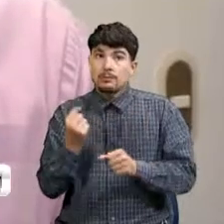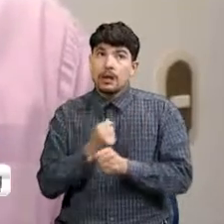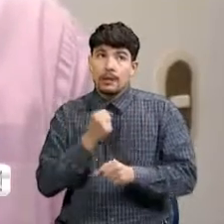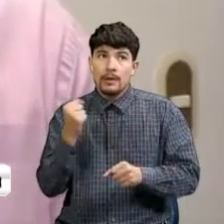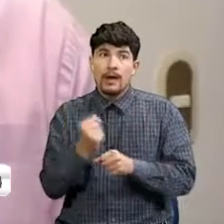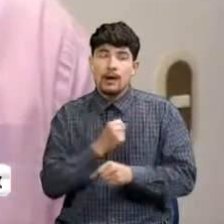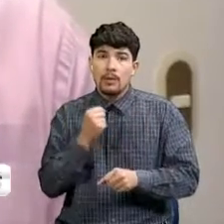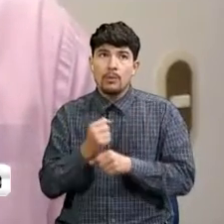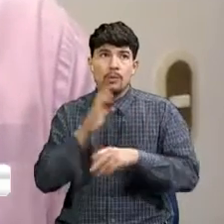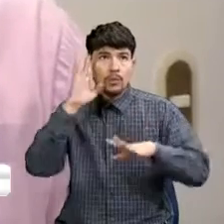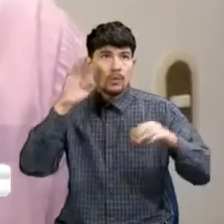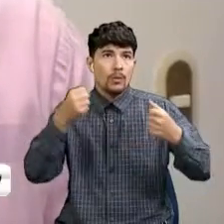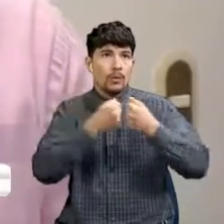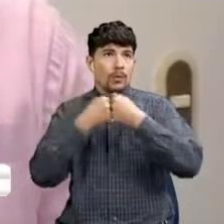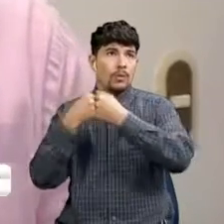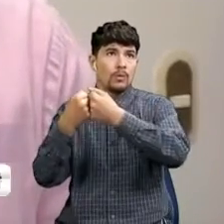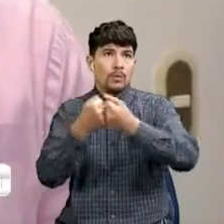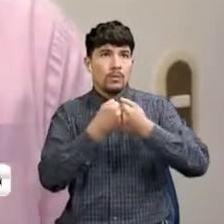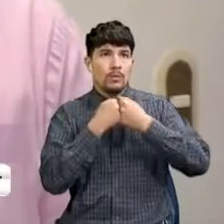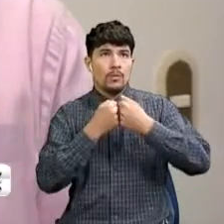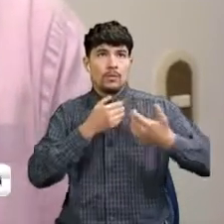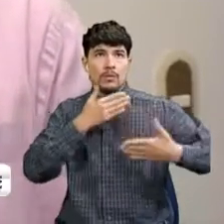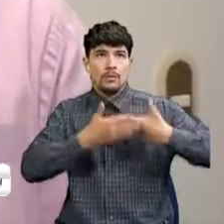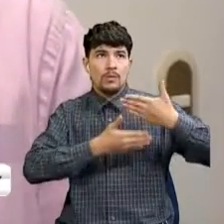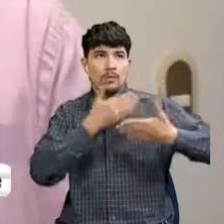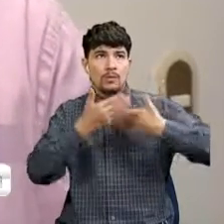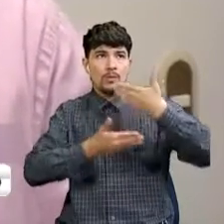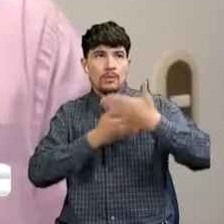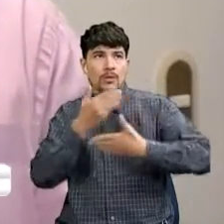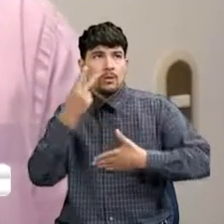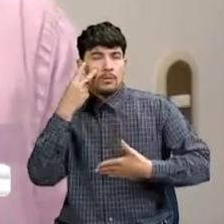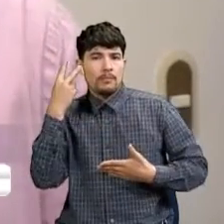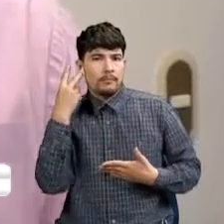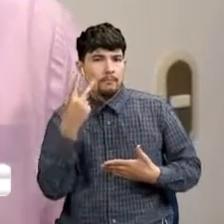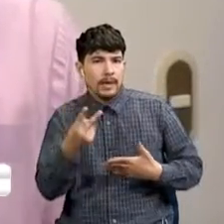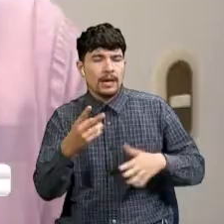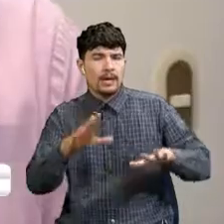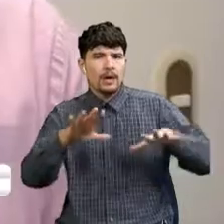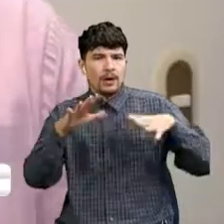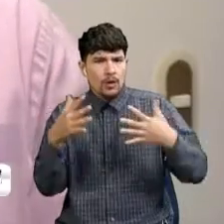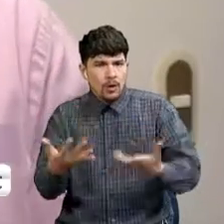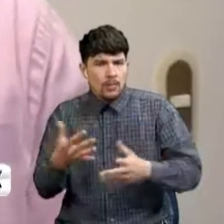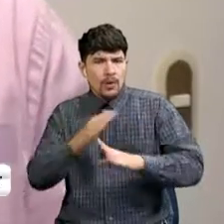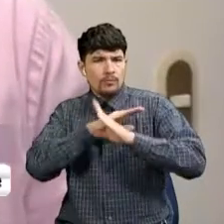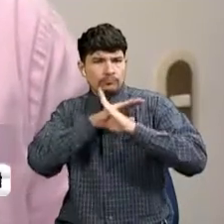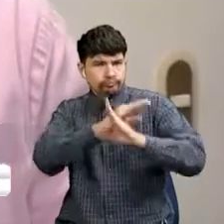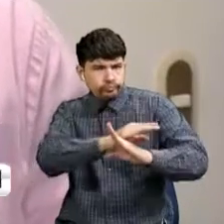trabajo conjunto donde se ha estado mirando de cómo se atacan todos